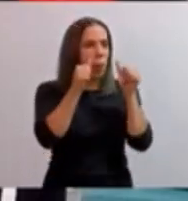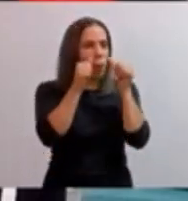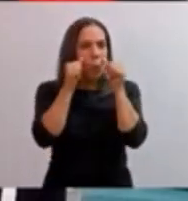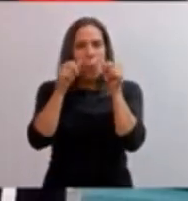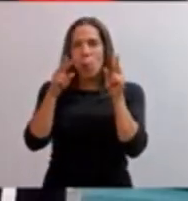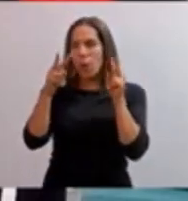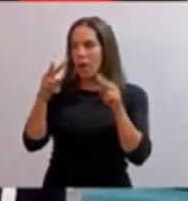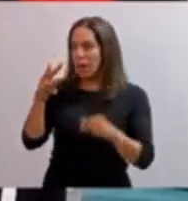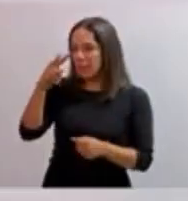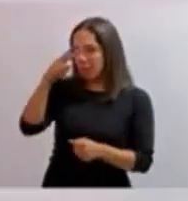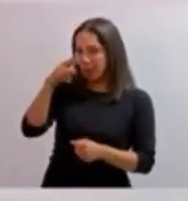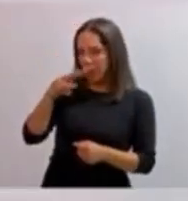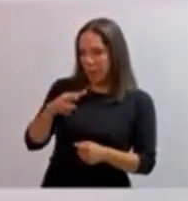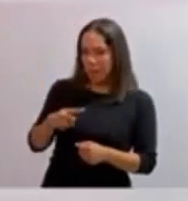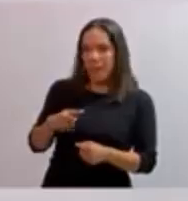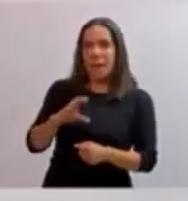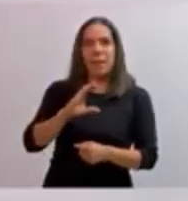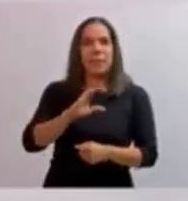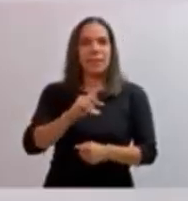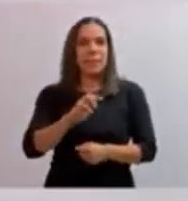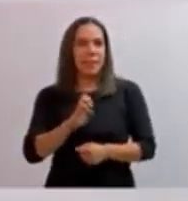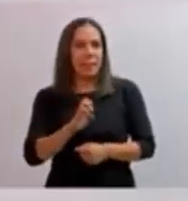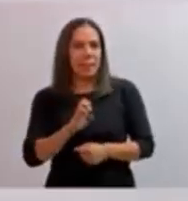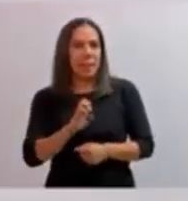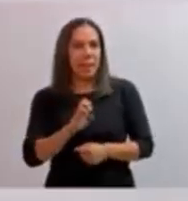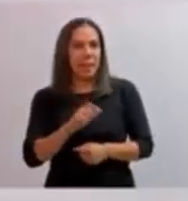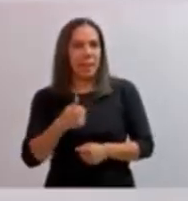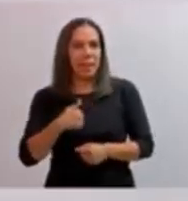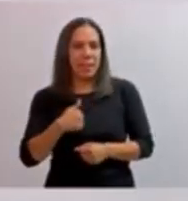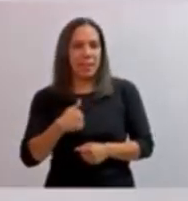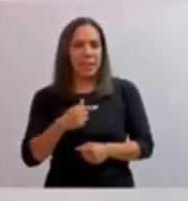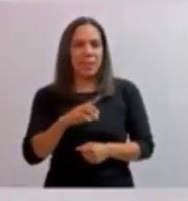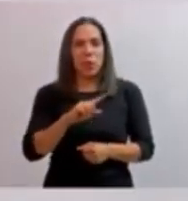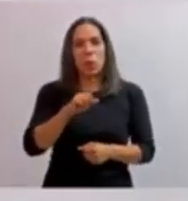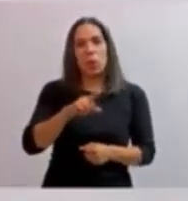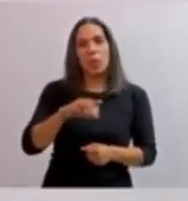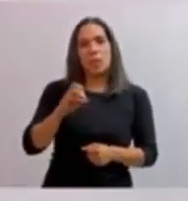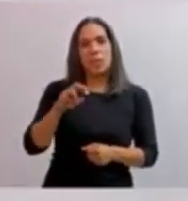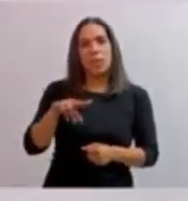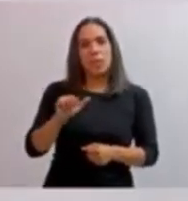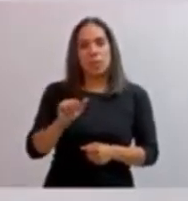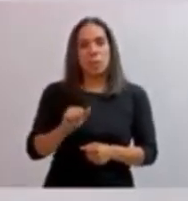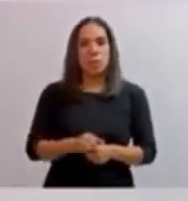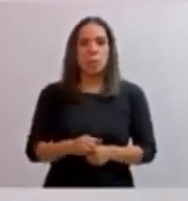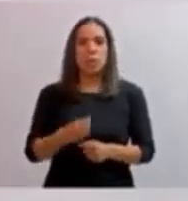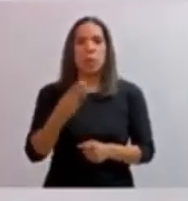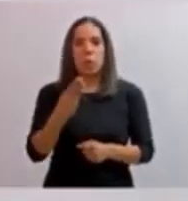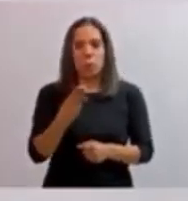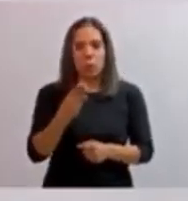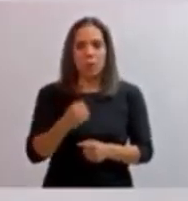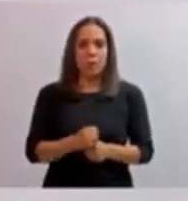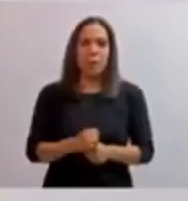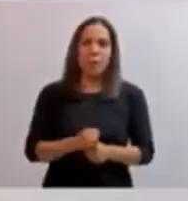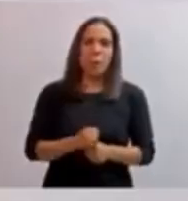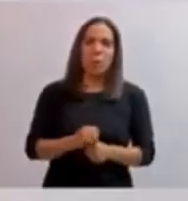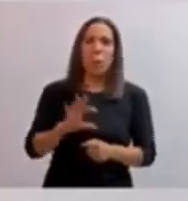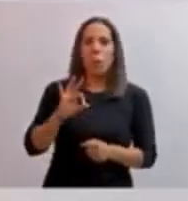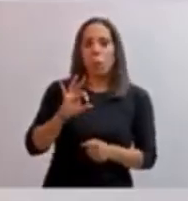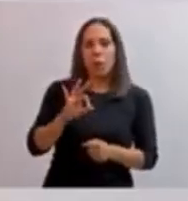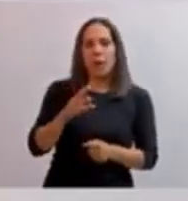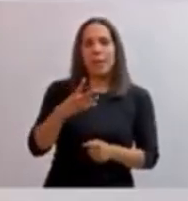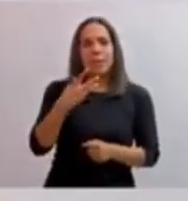hacia esos consejos técnicos desde la zona escolar 447, que es donde yo me encuentro. Y bueno,